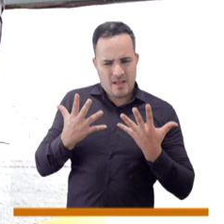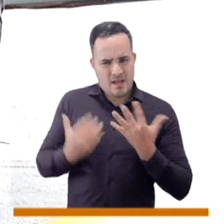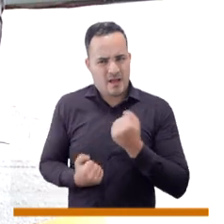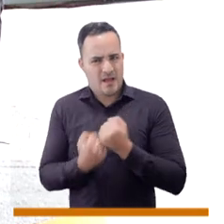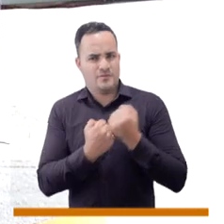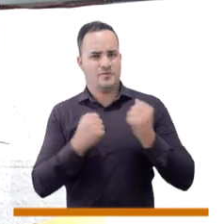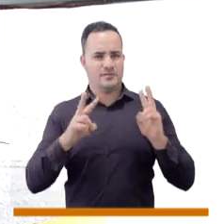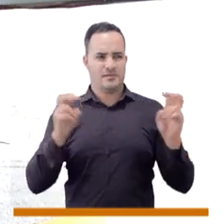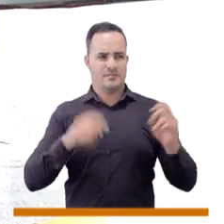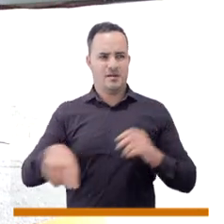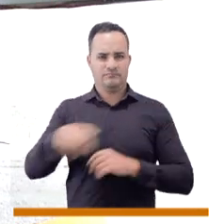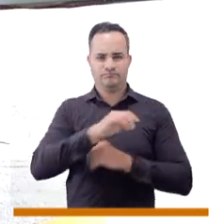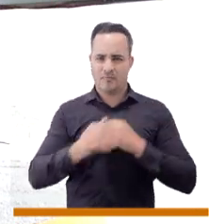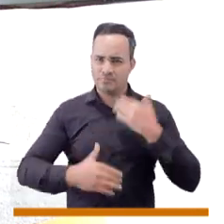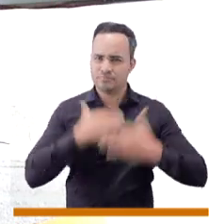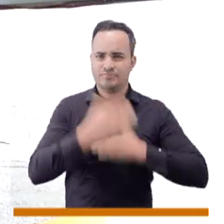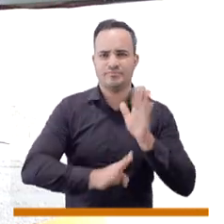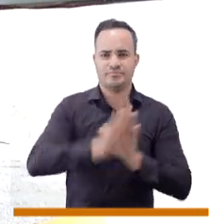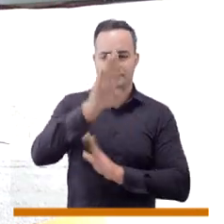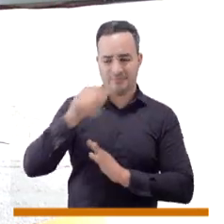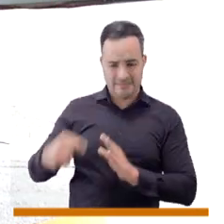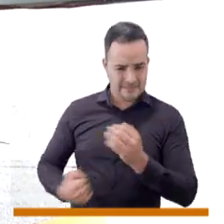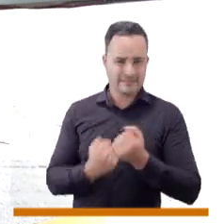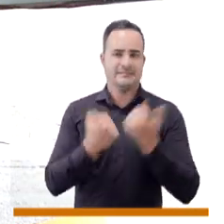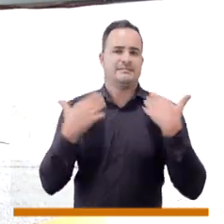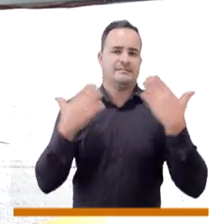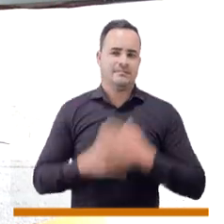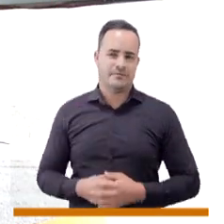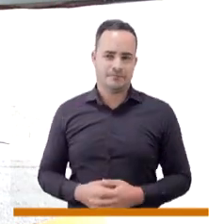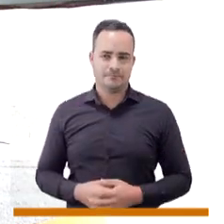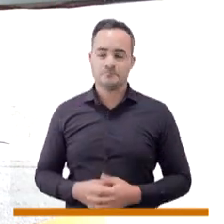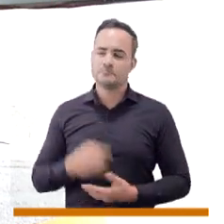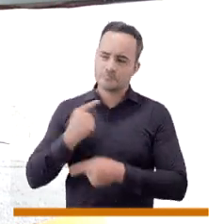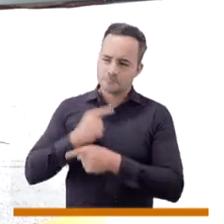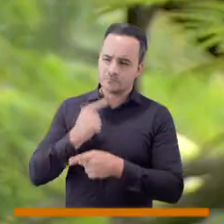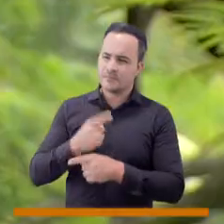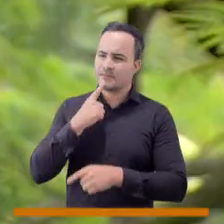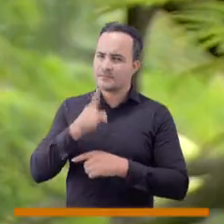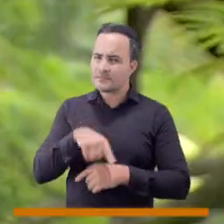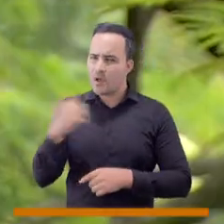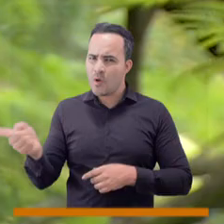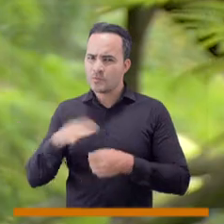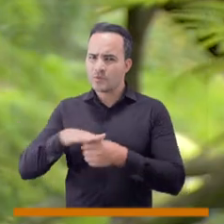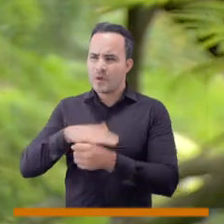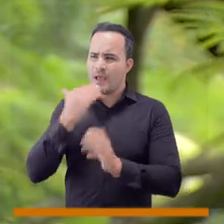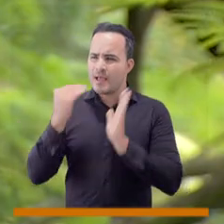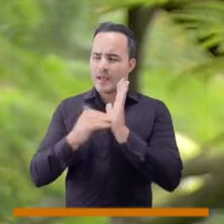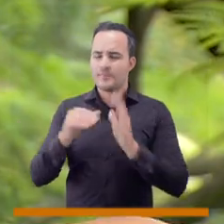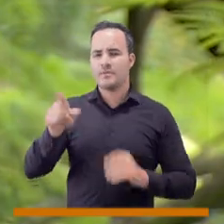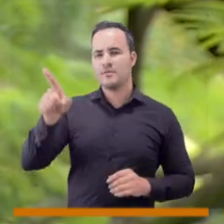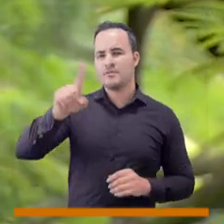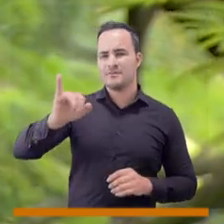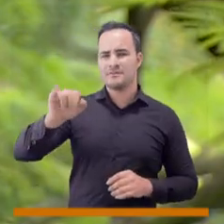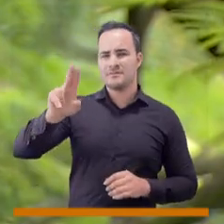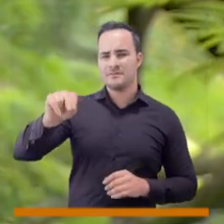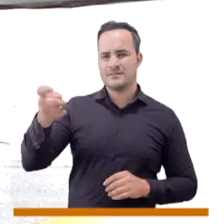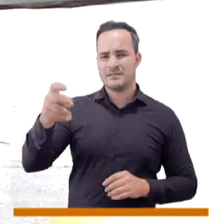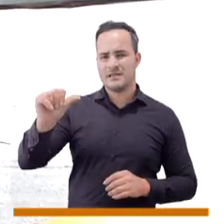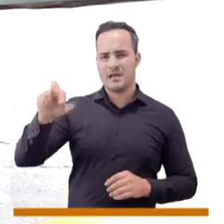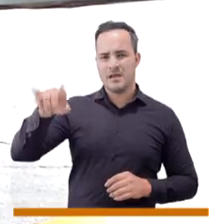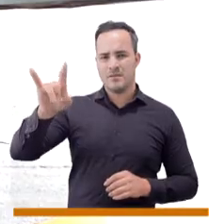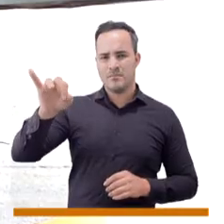el gran motor de desarrollo de un país. Y usted mencionaba también, concejal, el caso de Singapur. ¿Cuál es